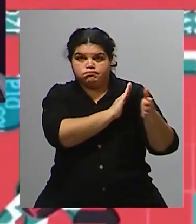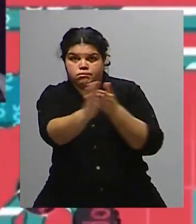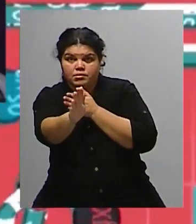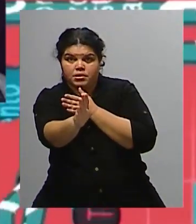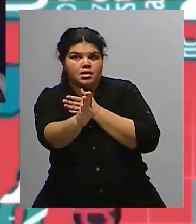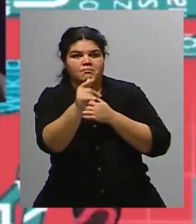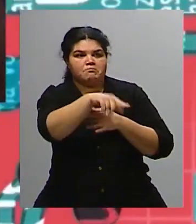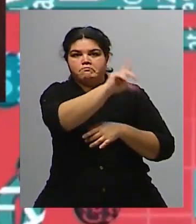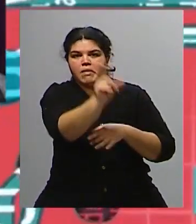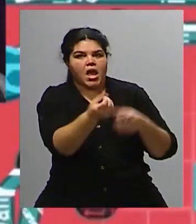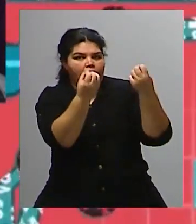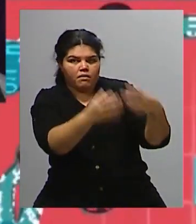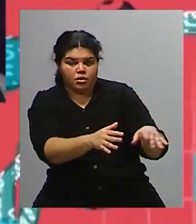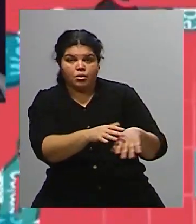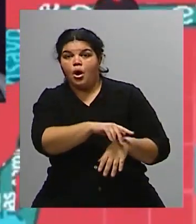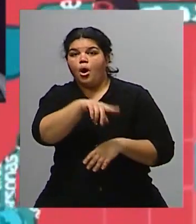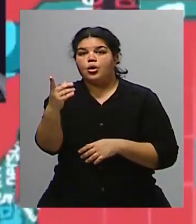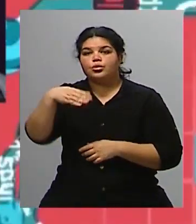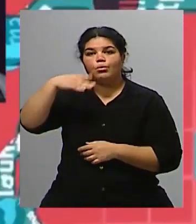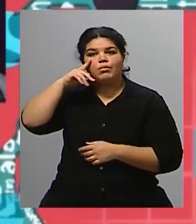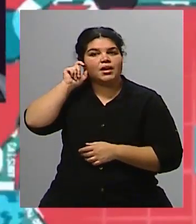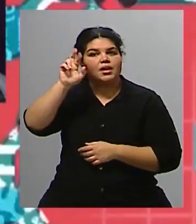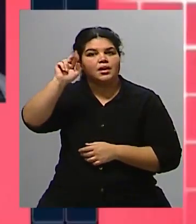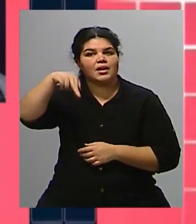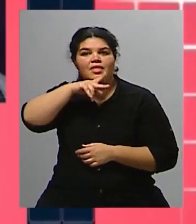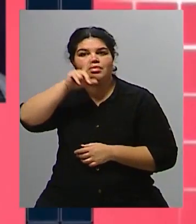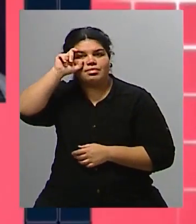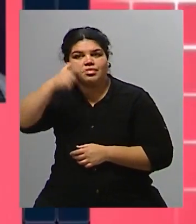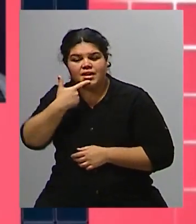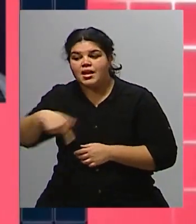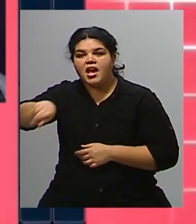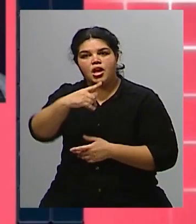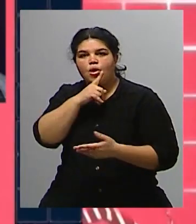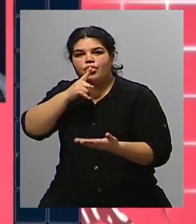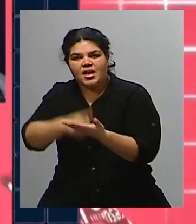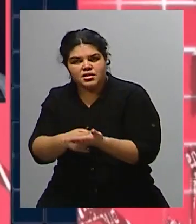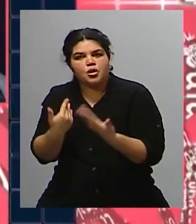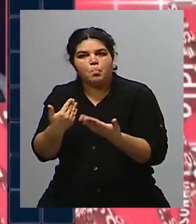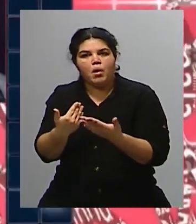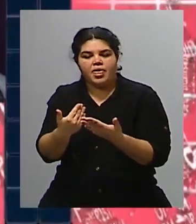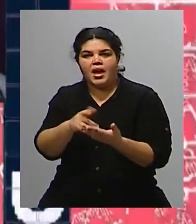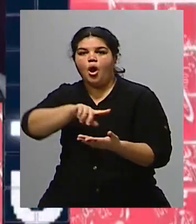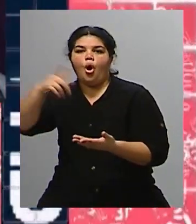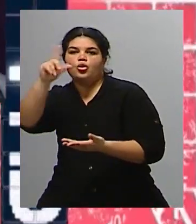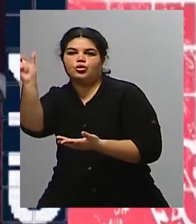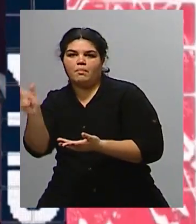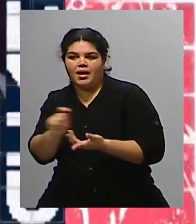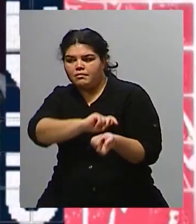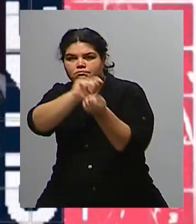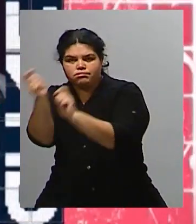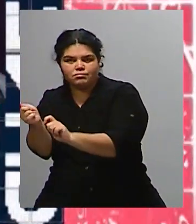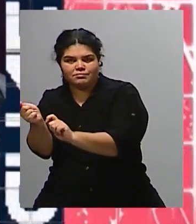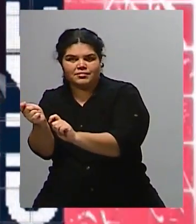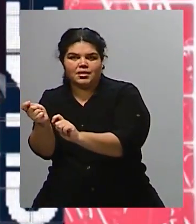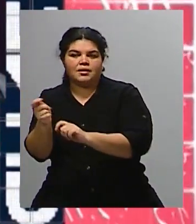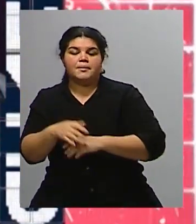migrantes tendrían una supuesta mayor capacidad de poder elegir, ¿no? Pero bueno, muchas veces las cuestiones económicas tampoco es que